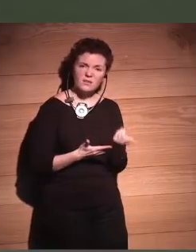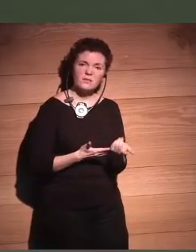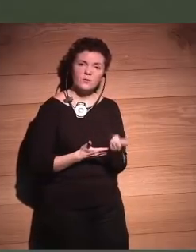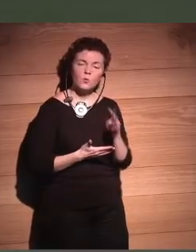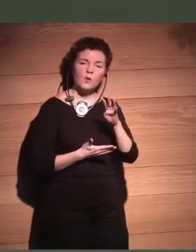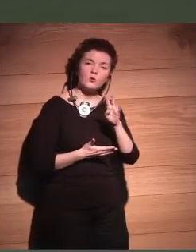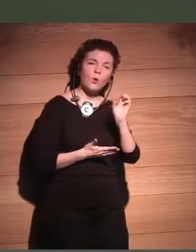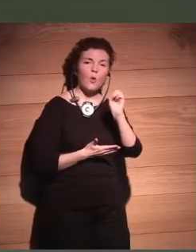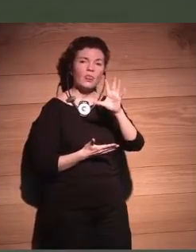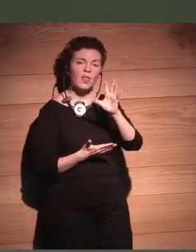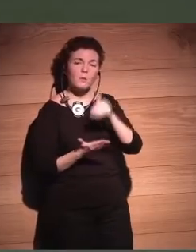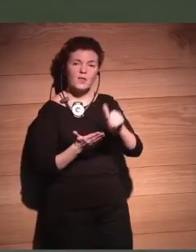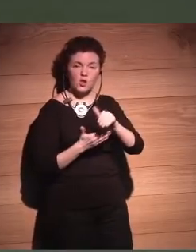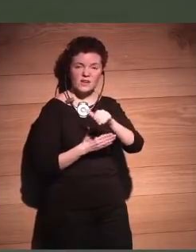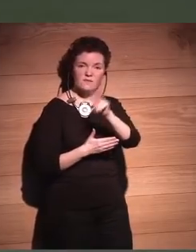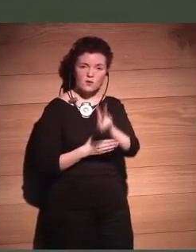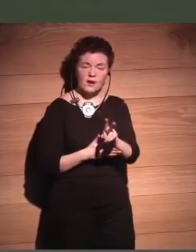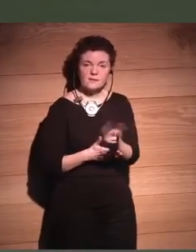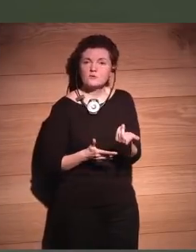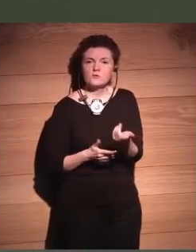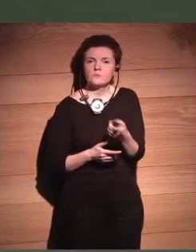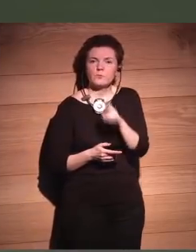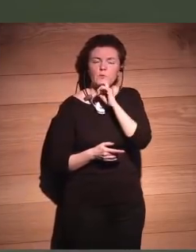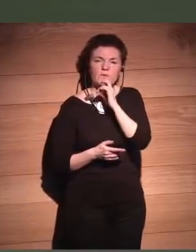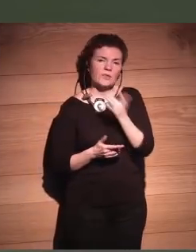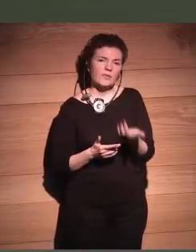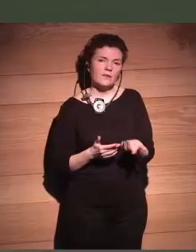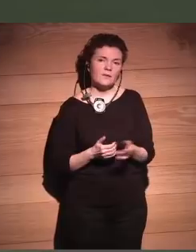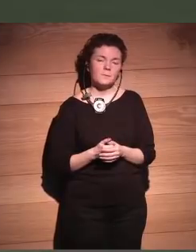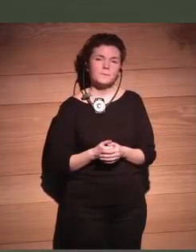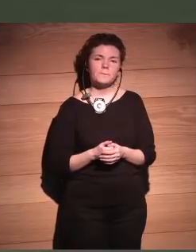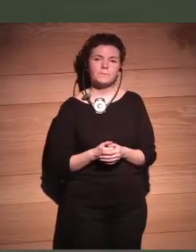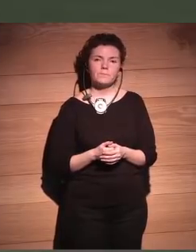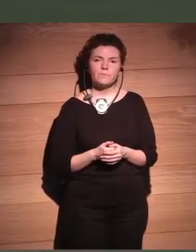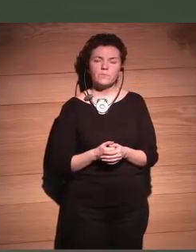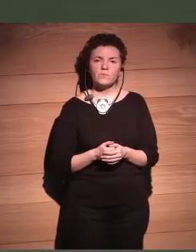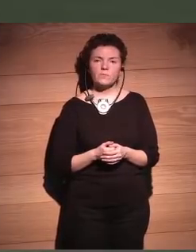Eso es duro de tragar. Y bueno,